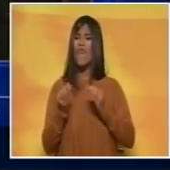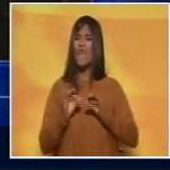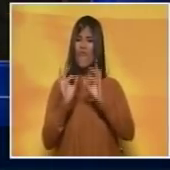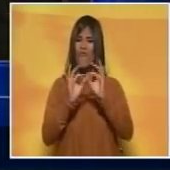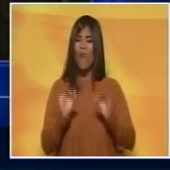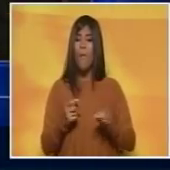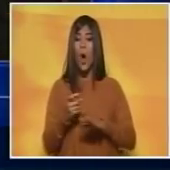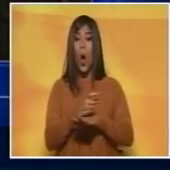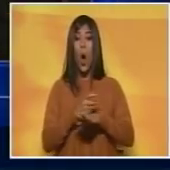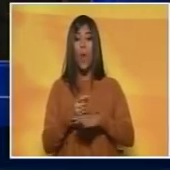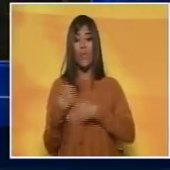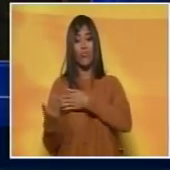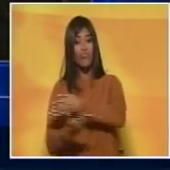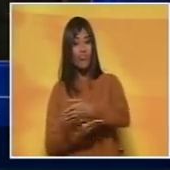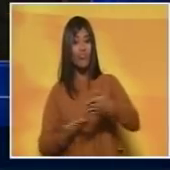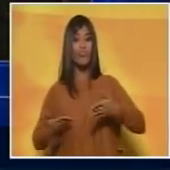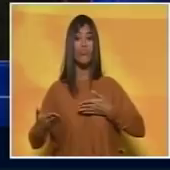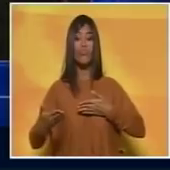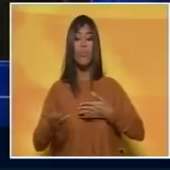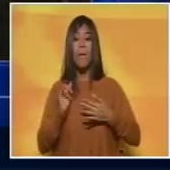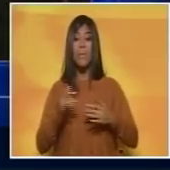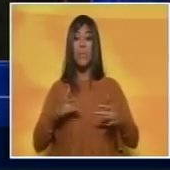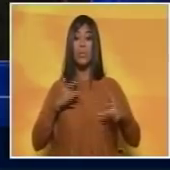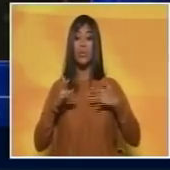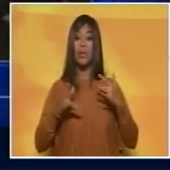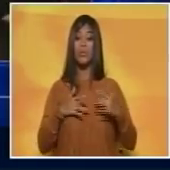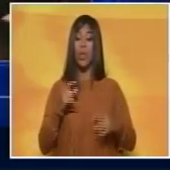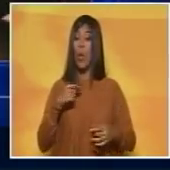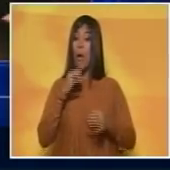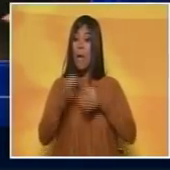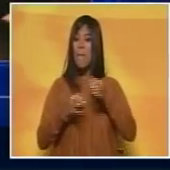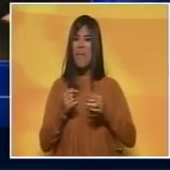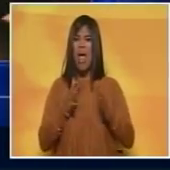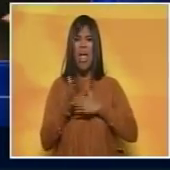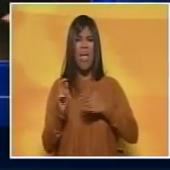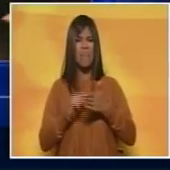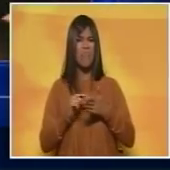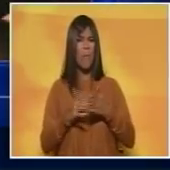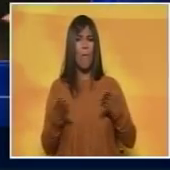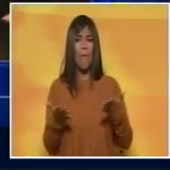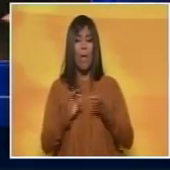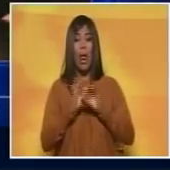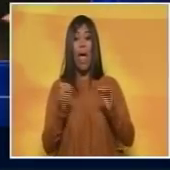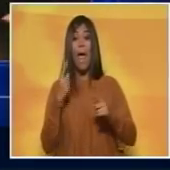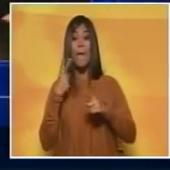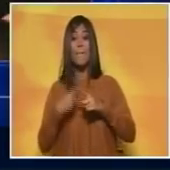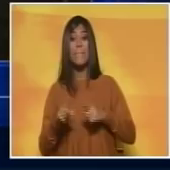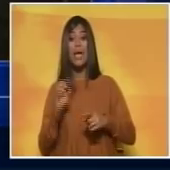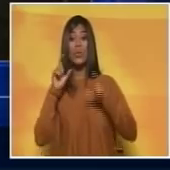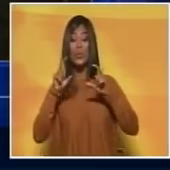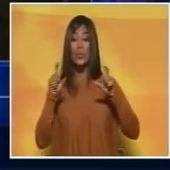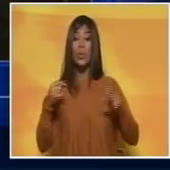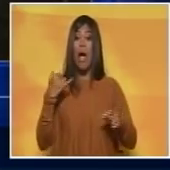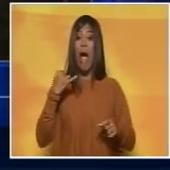denominada gobierno de cooperación, que los interesados no explicaron en qué consiste, sin que se sepa si